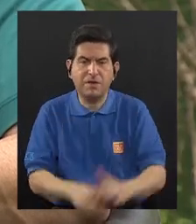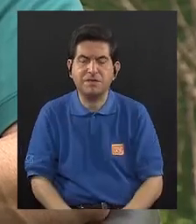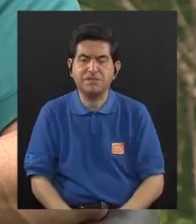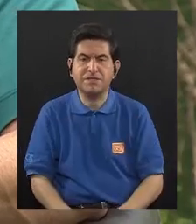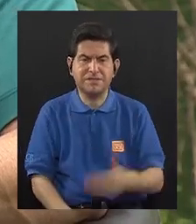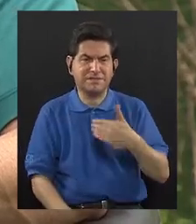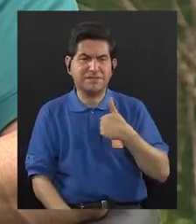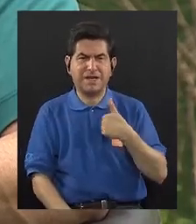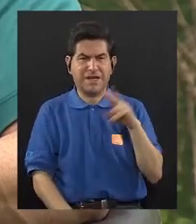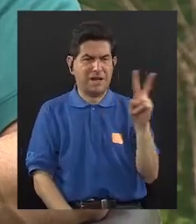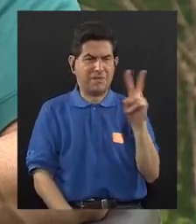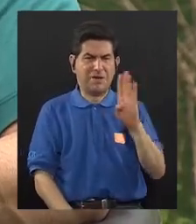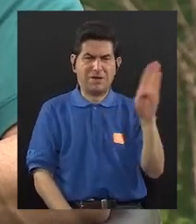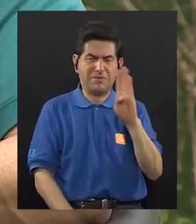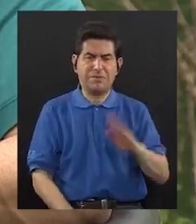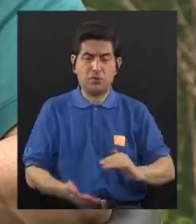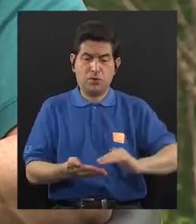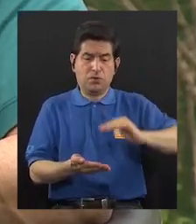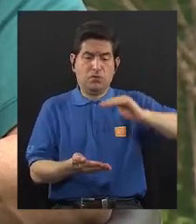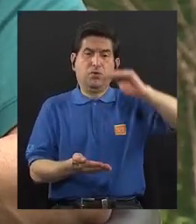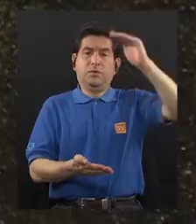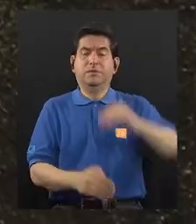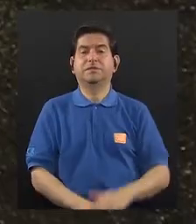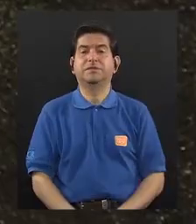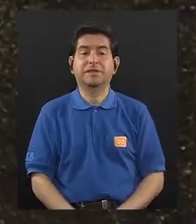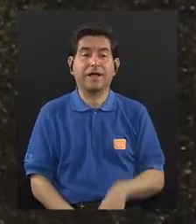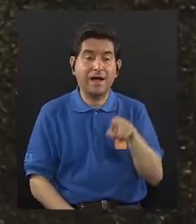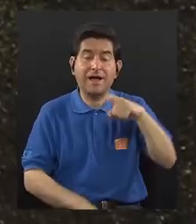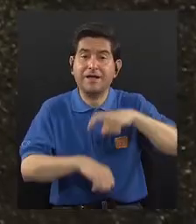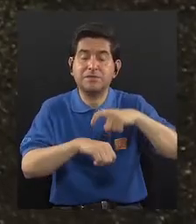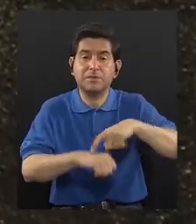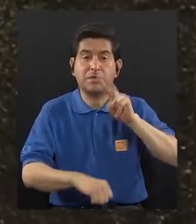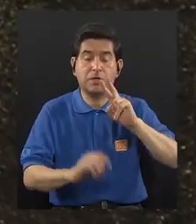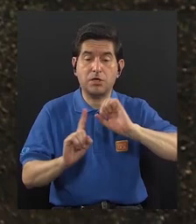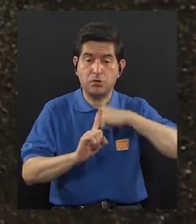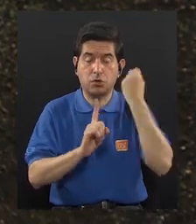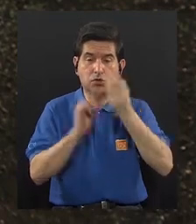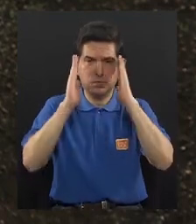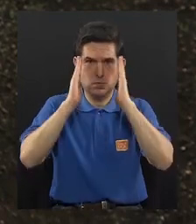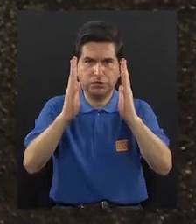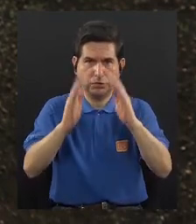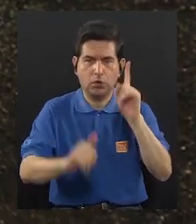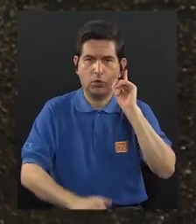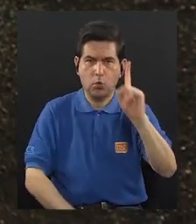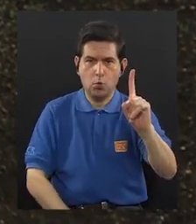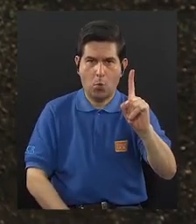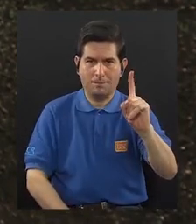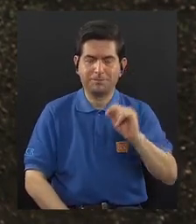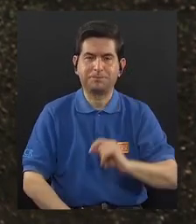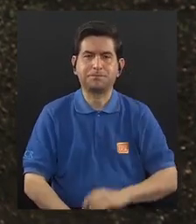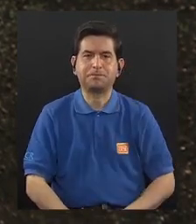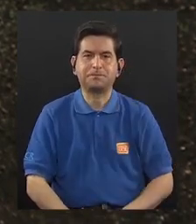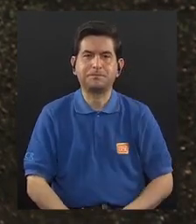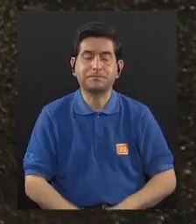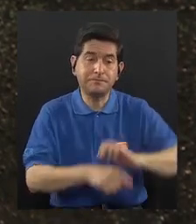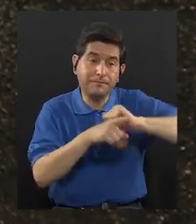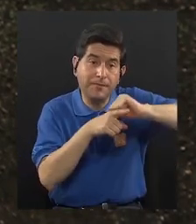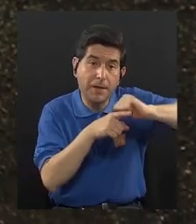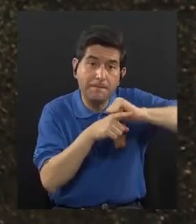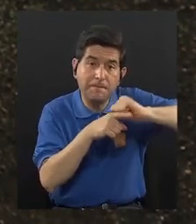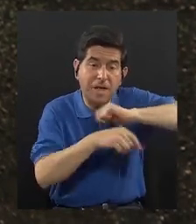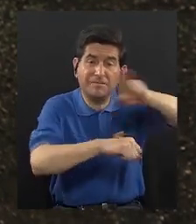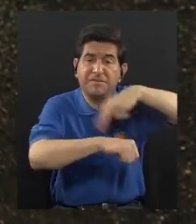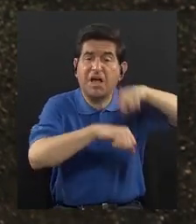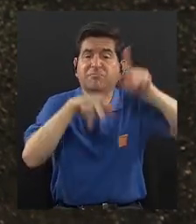tenemos cargas virales y bacterianas más altas y ahí entonces hay que atacar dos puntos importantes uno la hagamos las